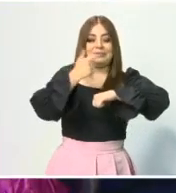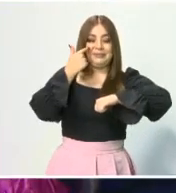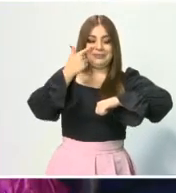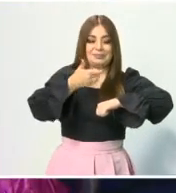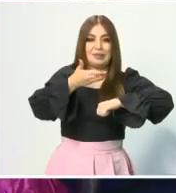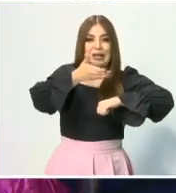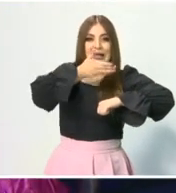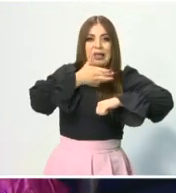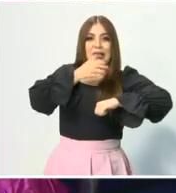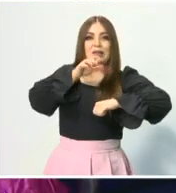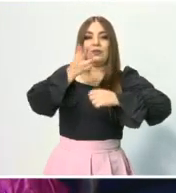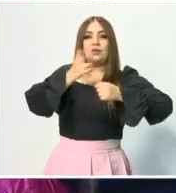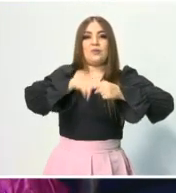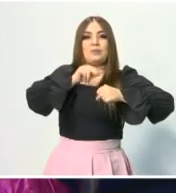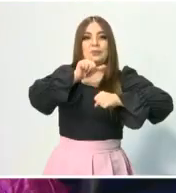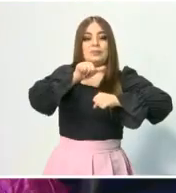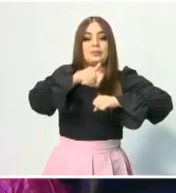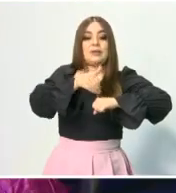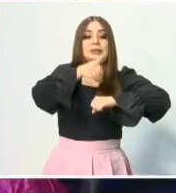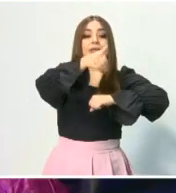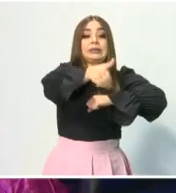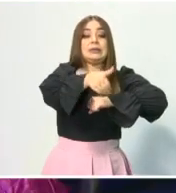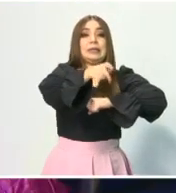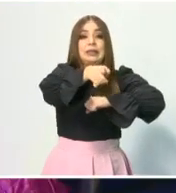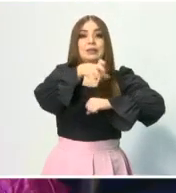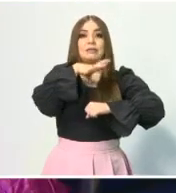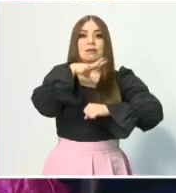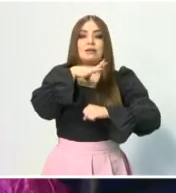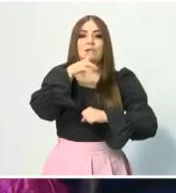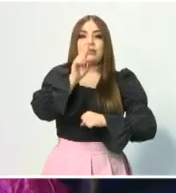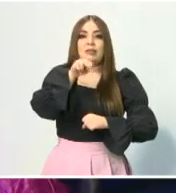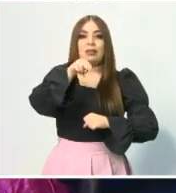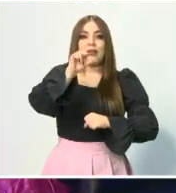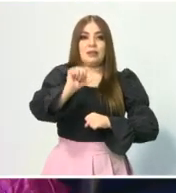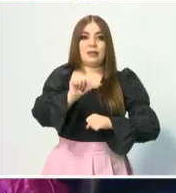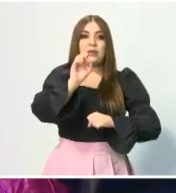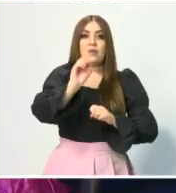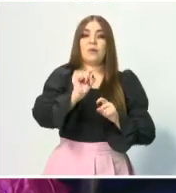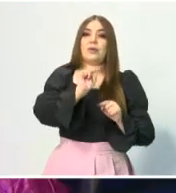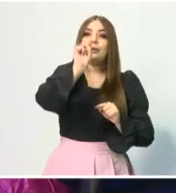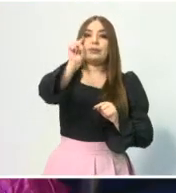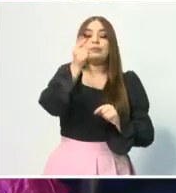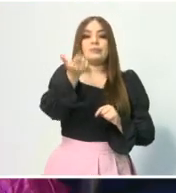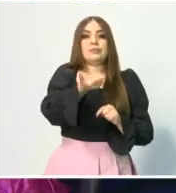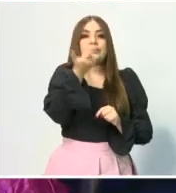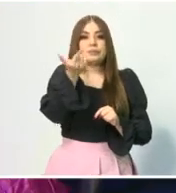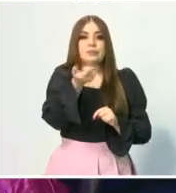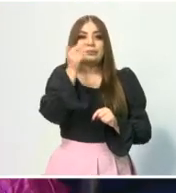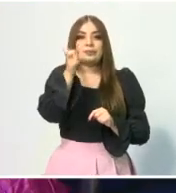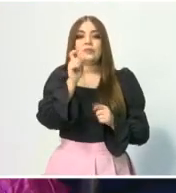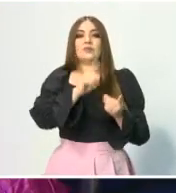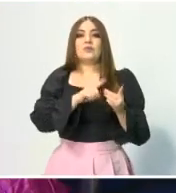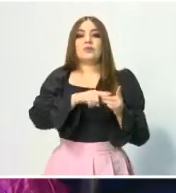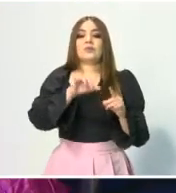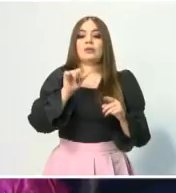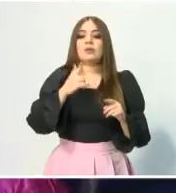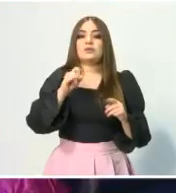de la Clínica 16 del IMSS Torreón, en Coahuila, y en sucursal Gómez Palacio, en Agustín